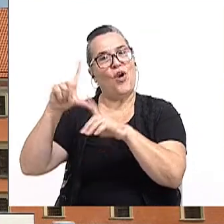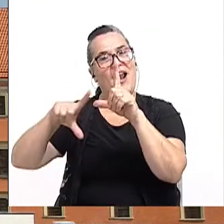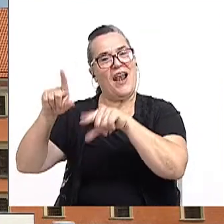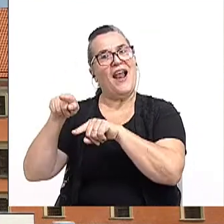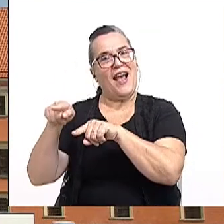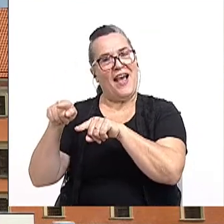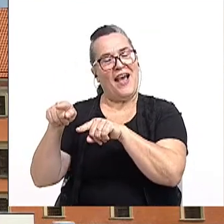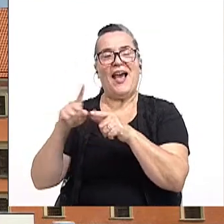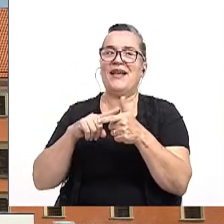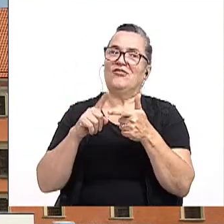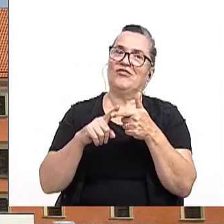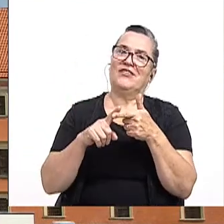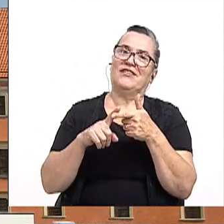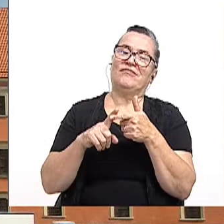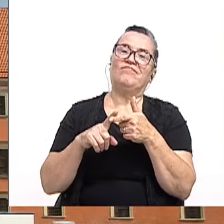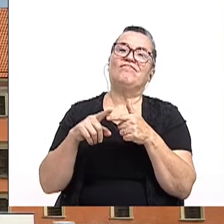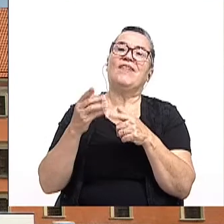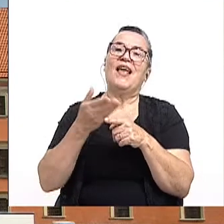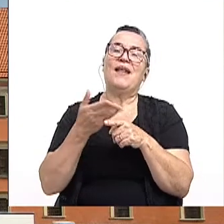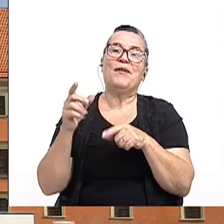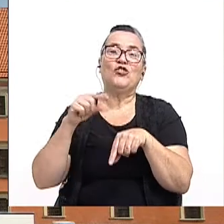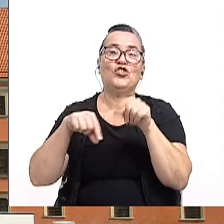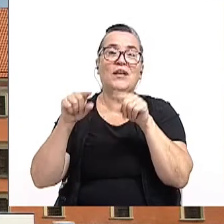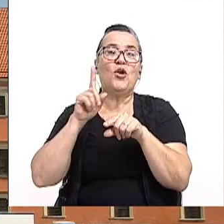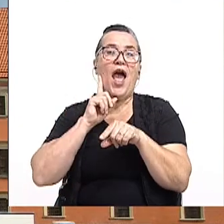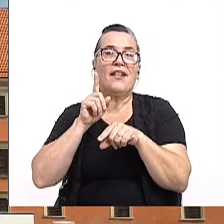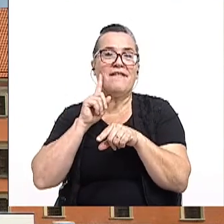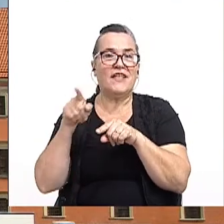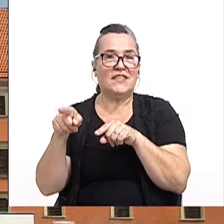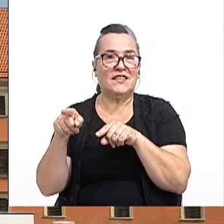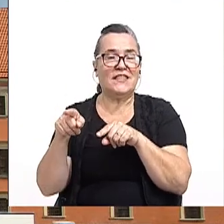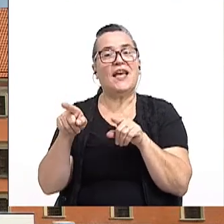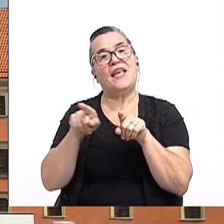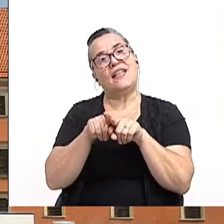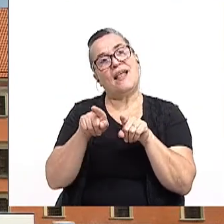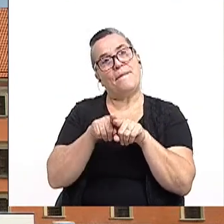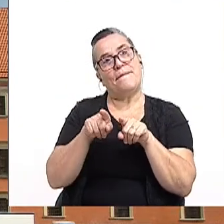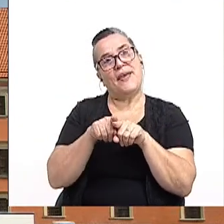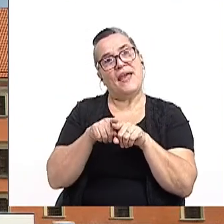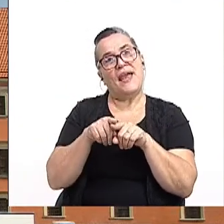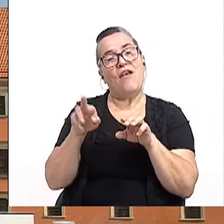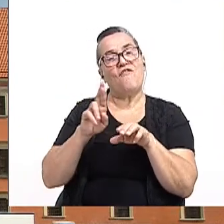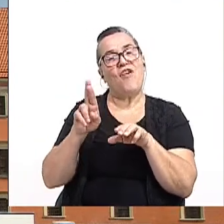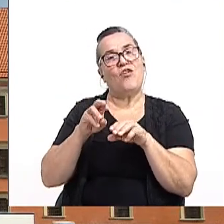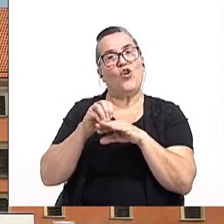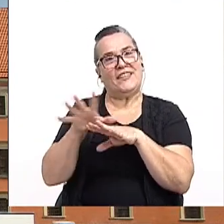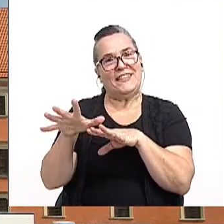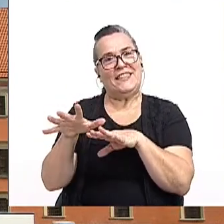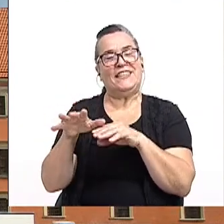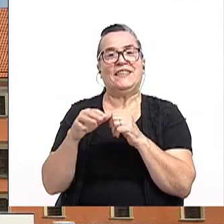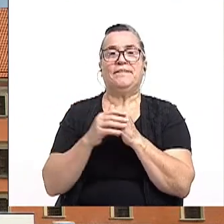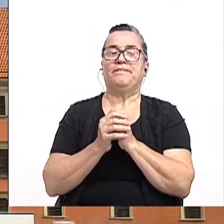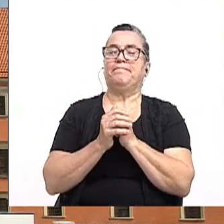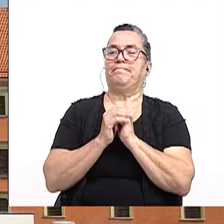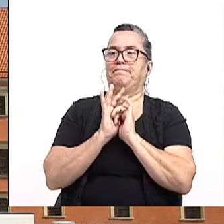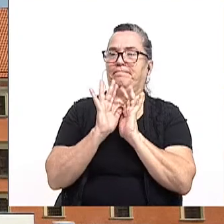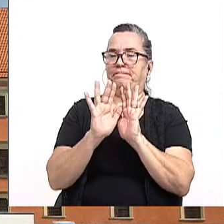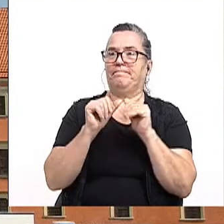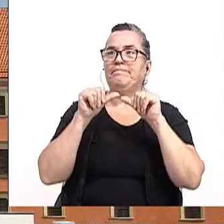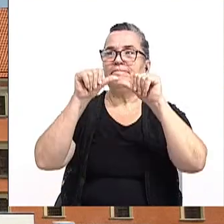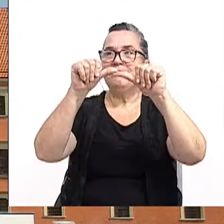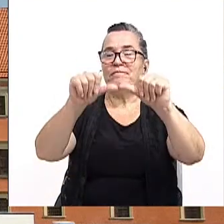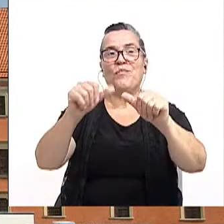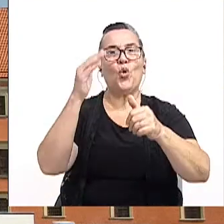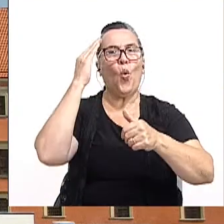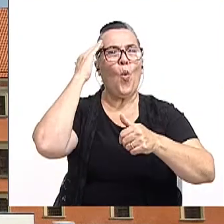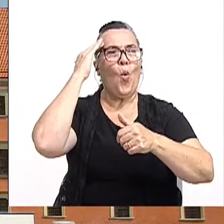laboratorios. Es decir, son elementos químicos artificiales y a la vez son radiactivos. Seguimos conociendo más